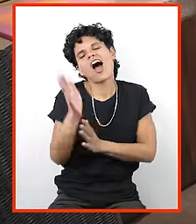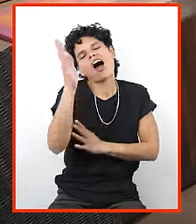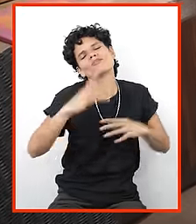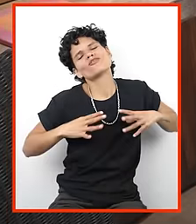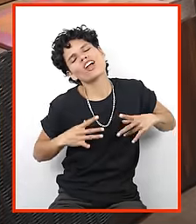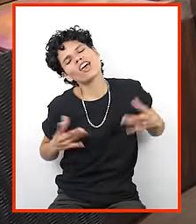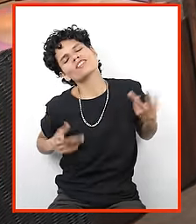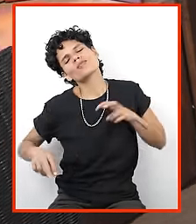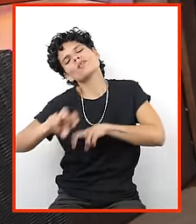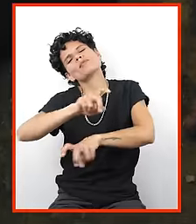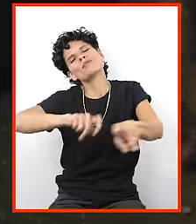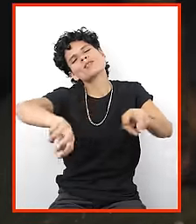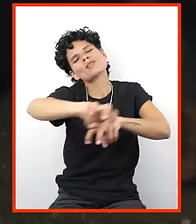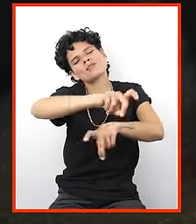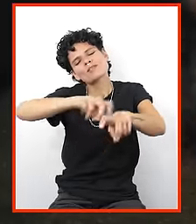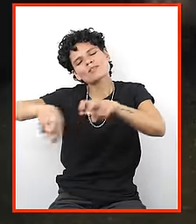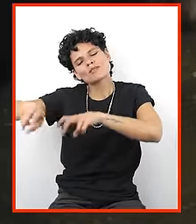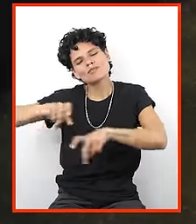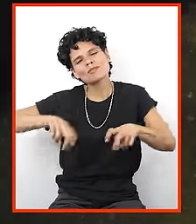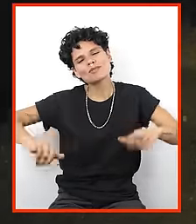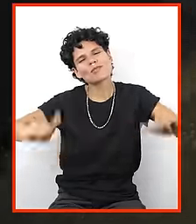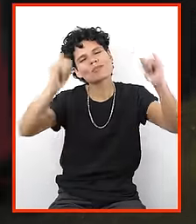Ah, pero tan felices. Sí.